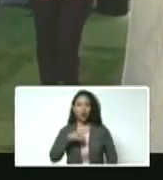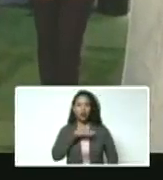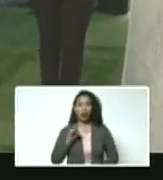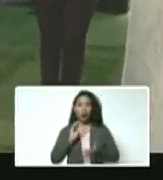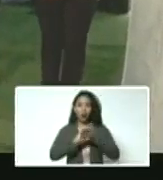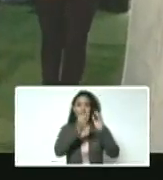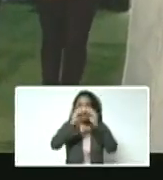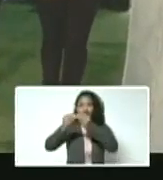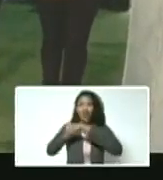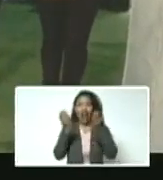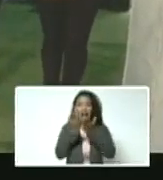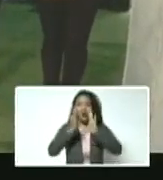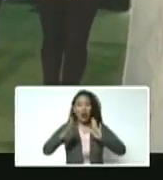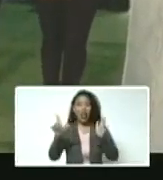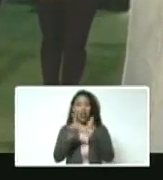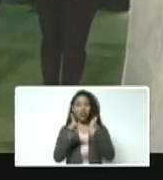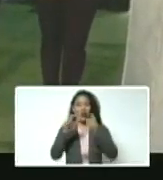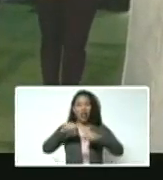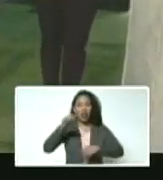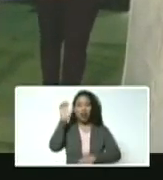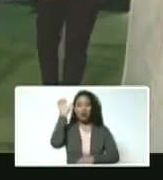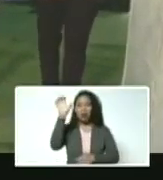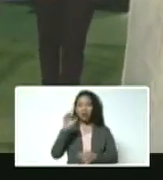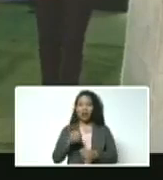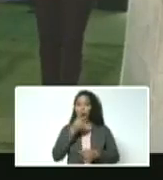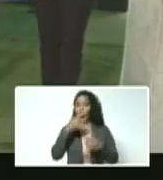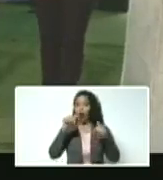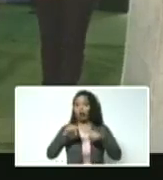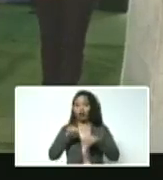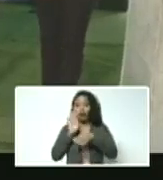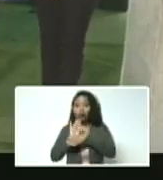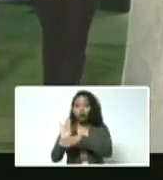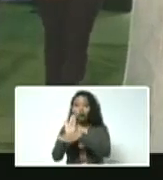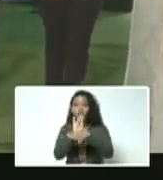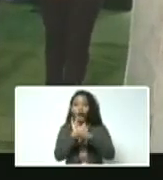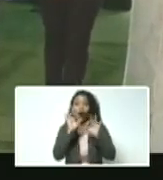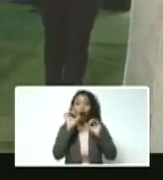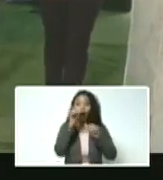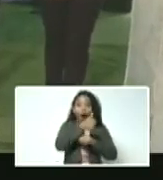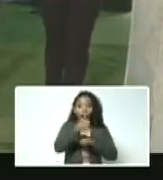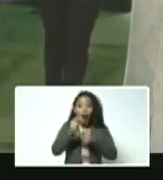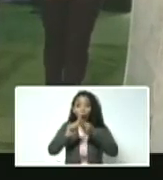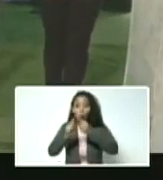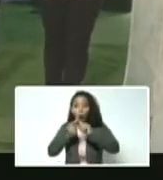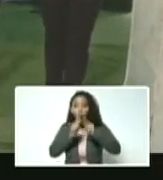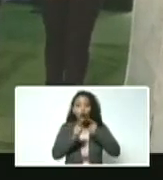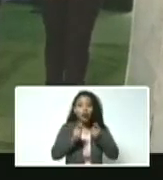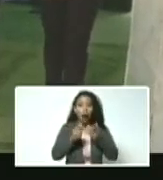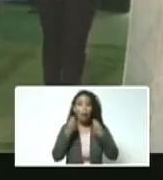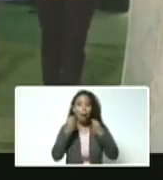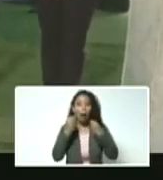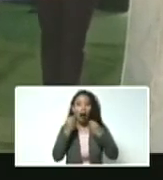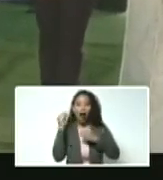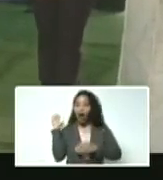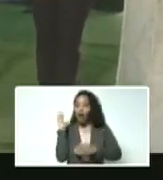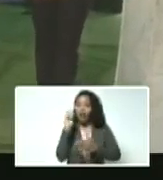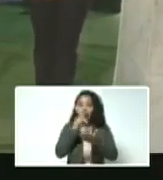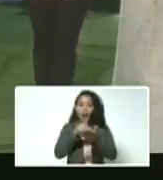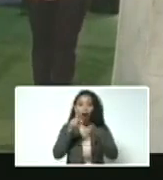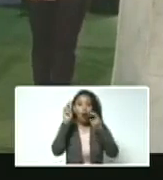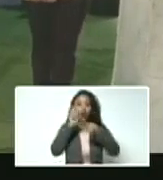las escuelas y liceos del país. Bueno, aquí cuidando cada detalle para el regreso de